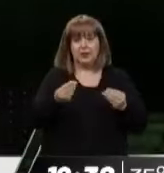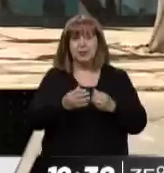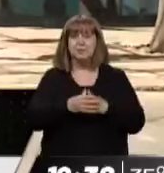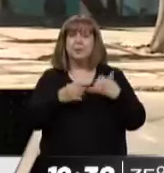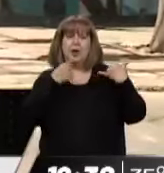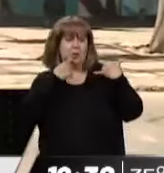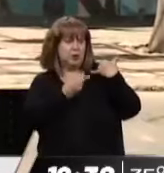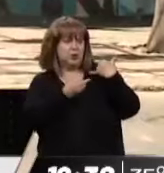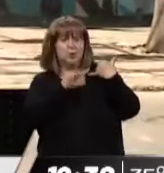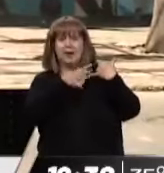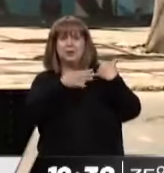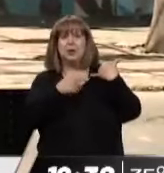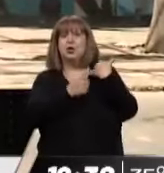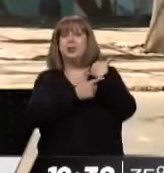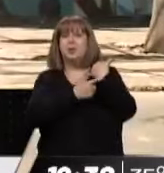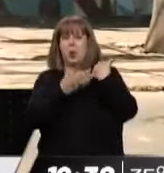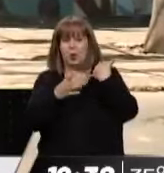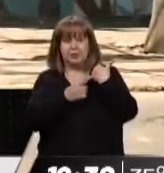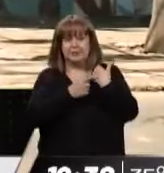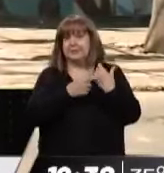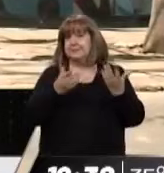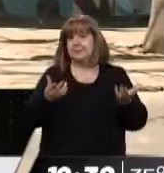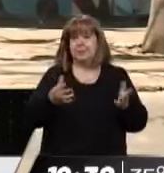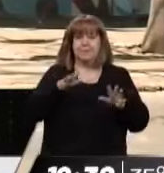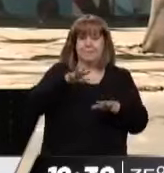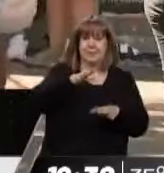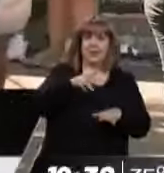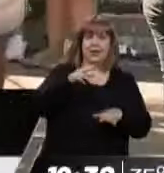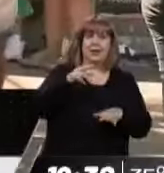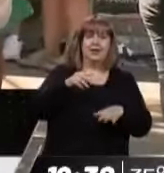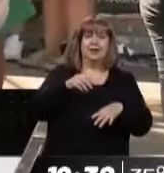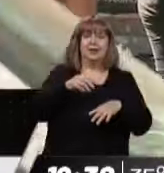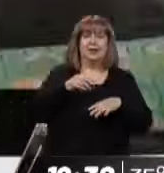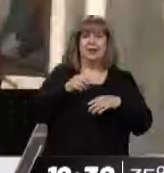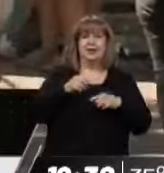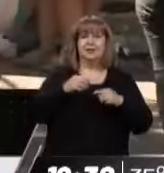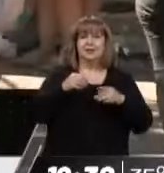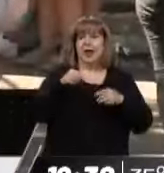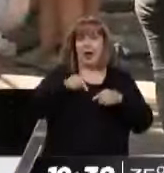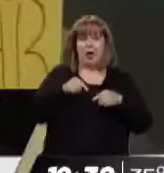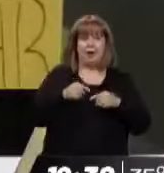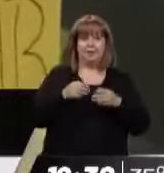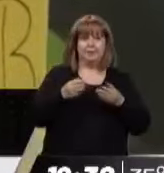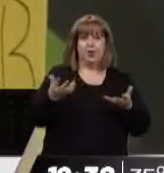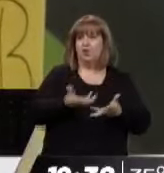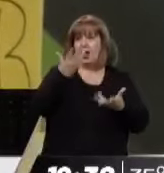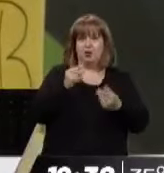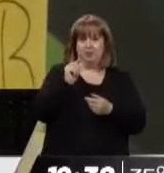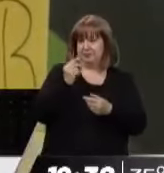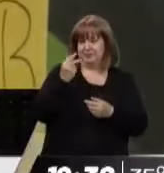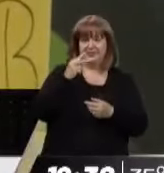se manejan? Mira, estamos hablando de 36 horas desde el siniestro. En esta conversación, donde hemos